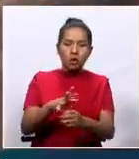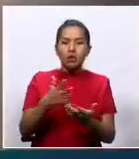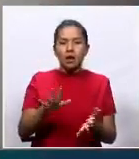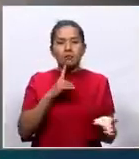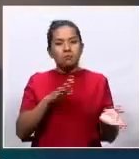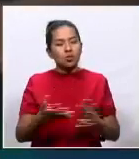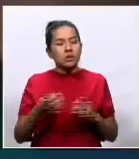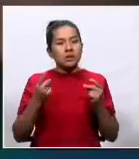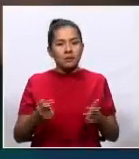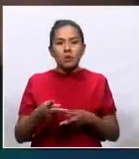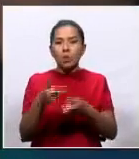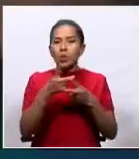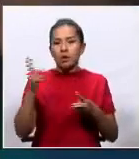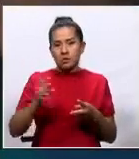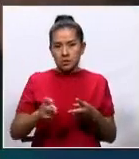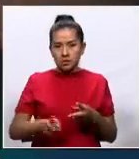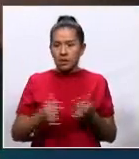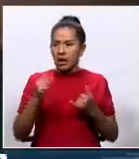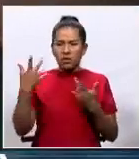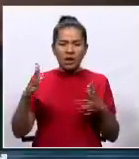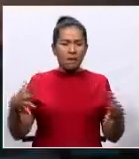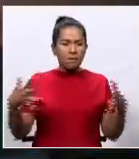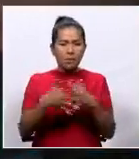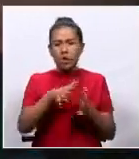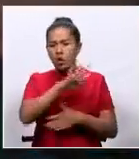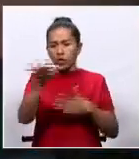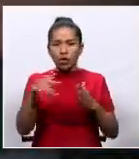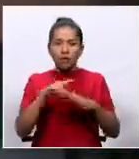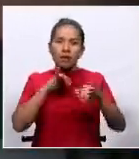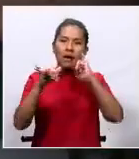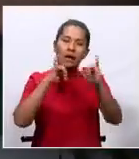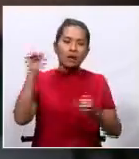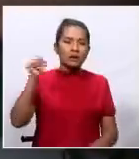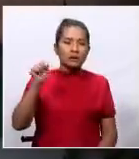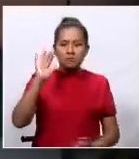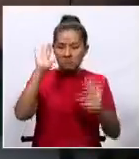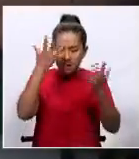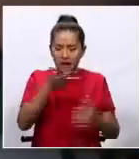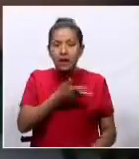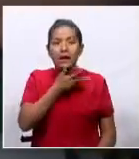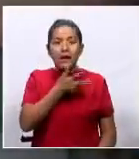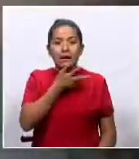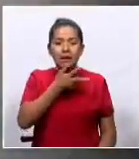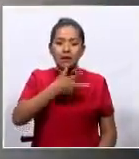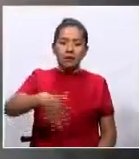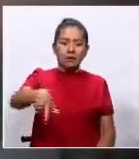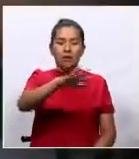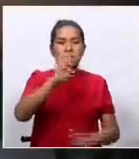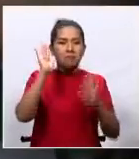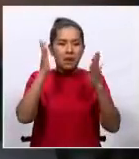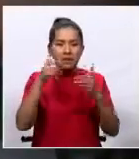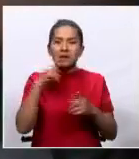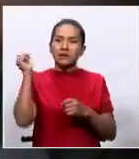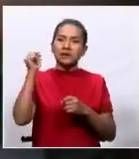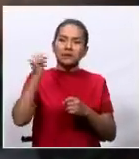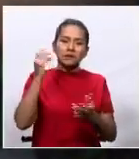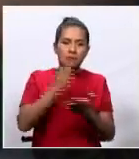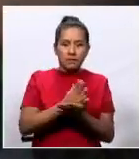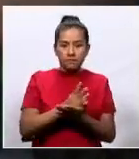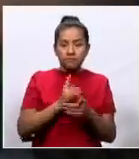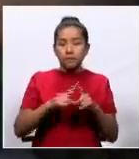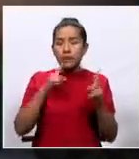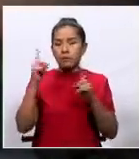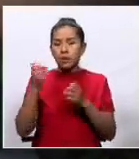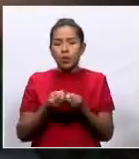amarrado. Él habla que hay que bloquear todos. ¡Sí! Gritan como gallinas ahí, como un gallinero. ¿Cuánto asciende sus pérdidas por